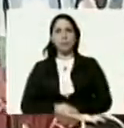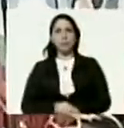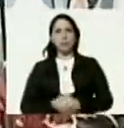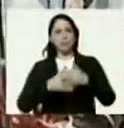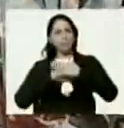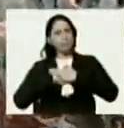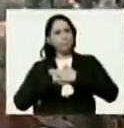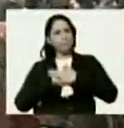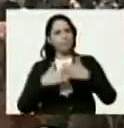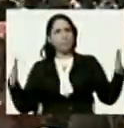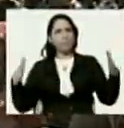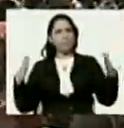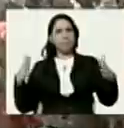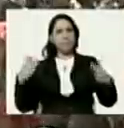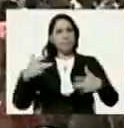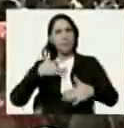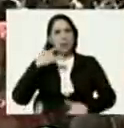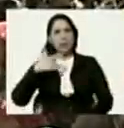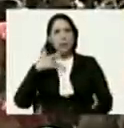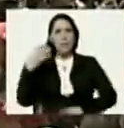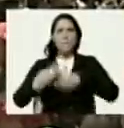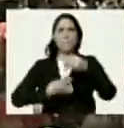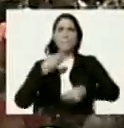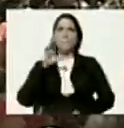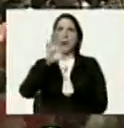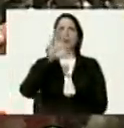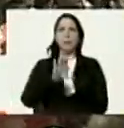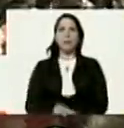dispuestos a ser patria.